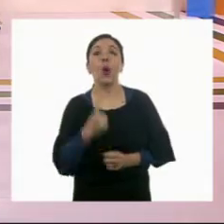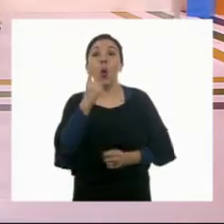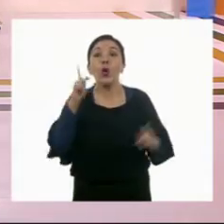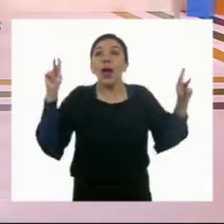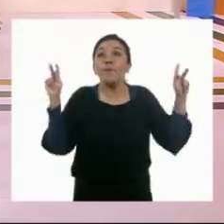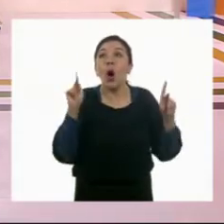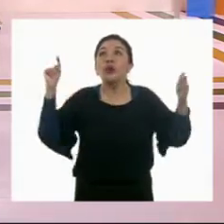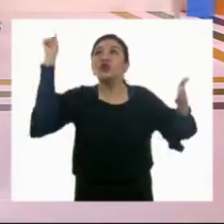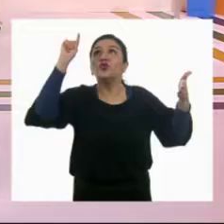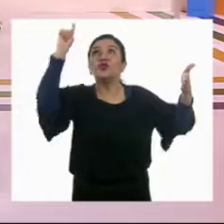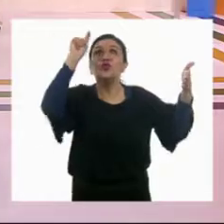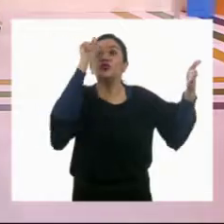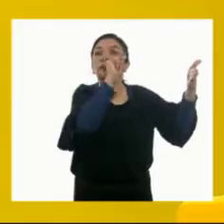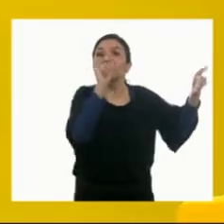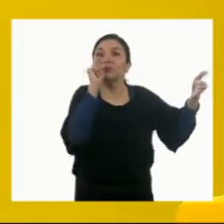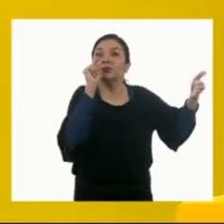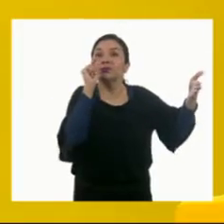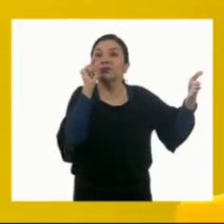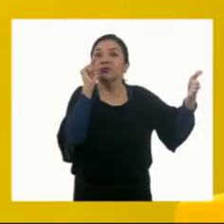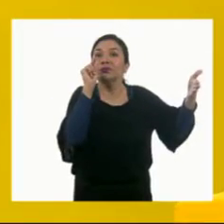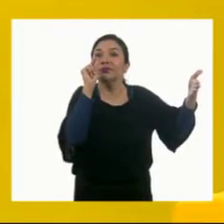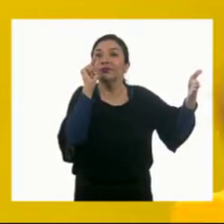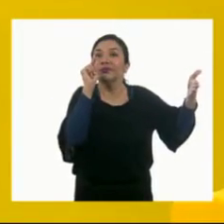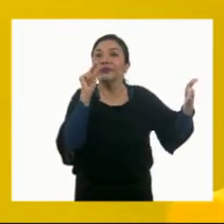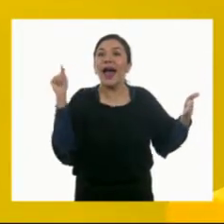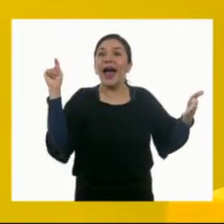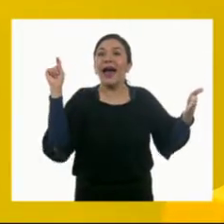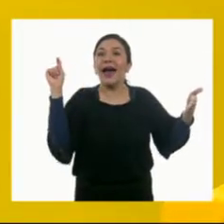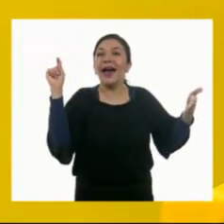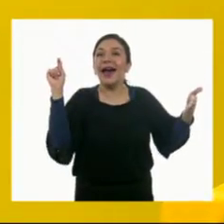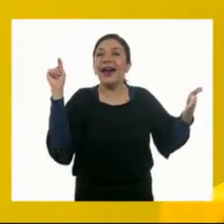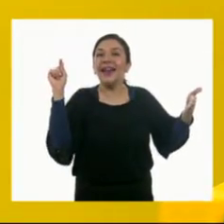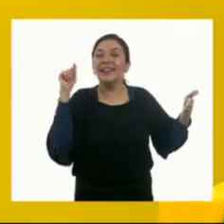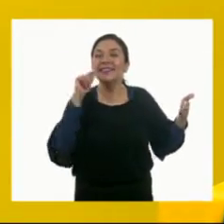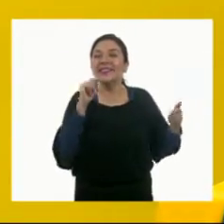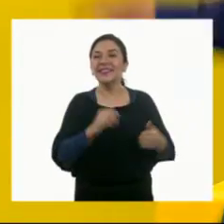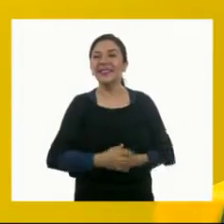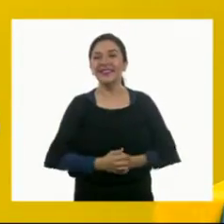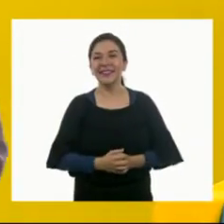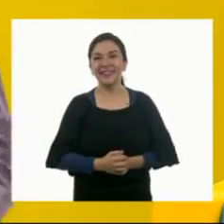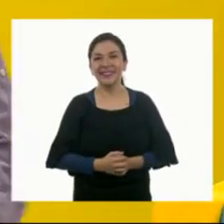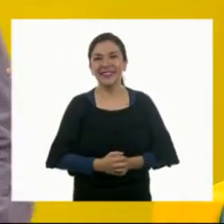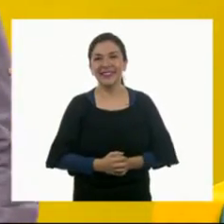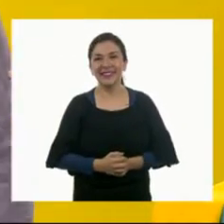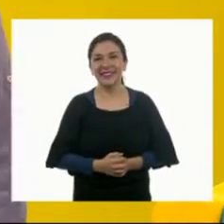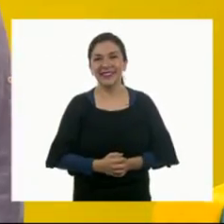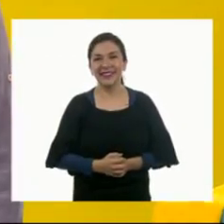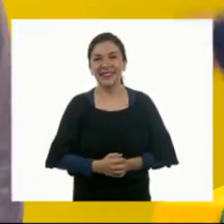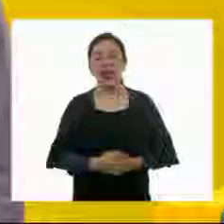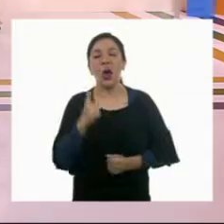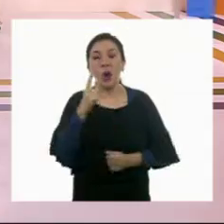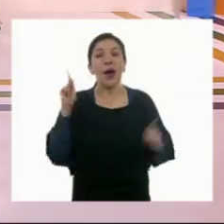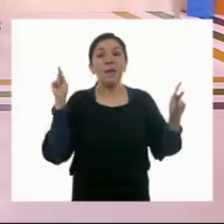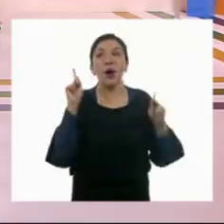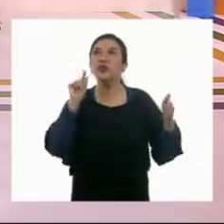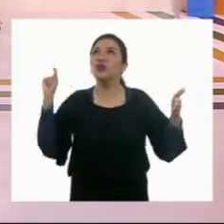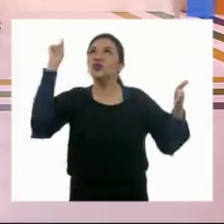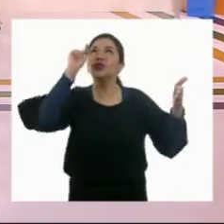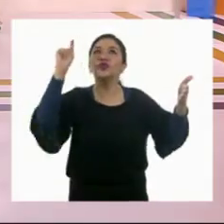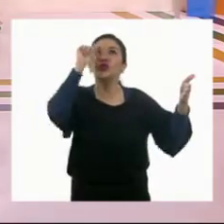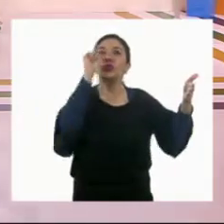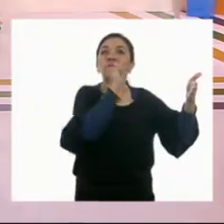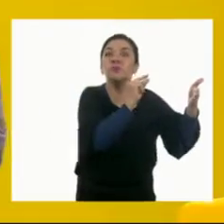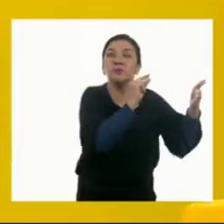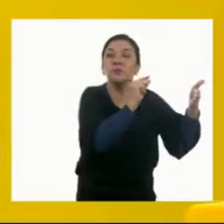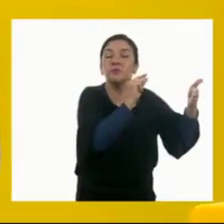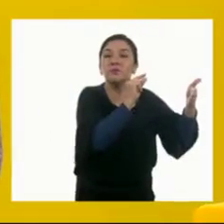Una mosca parada en la. En la. En la. Una mosca